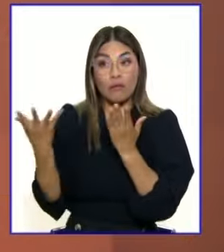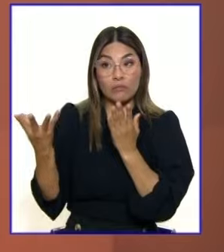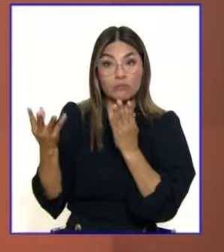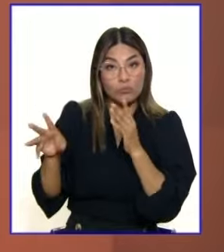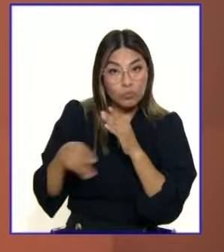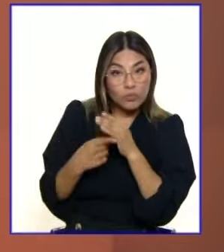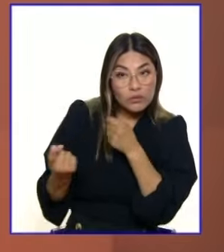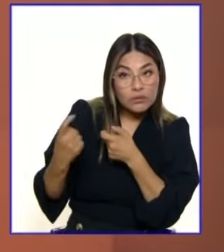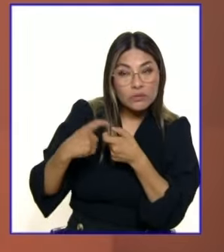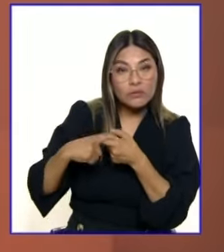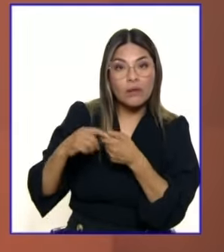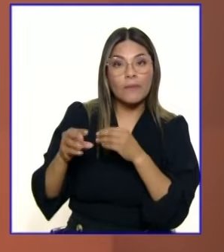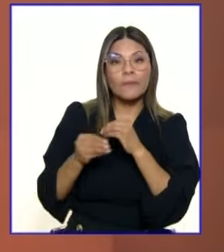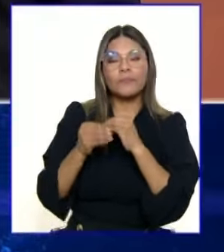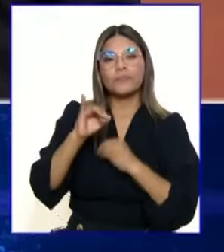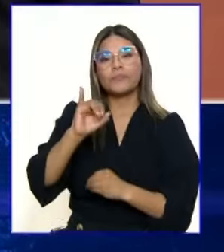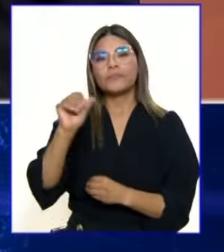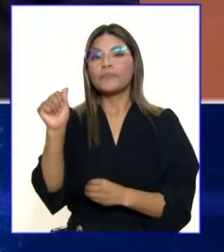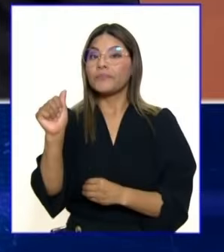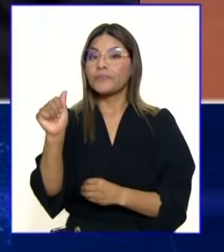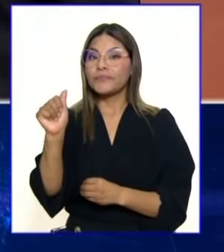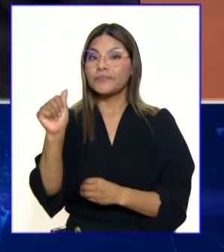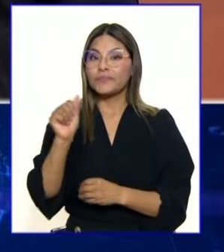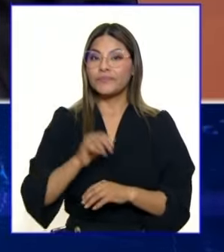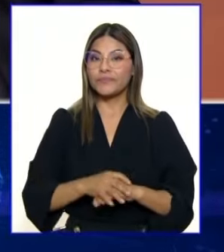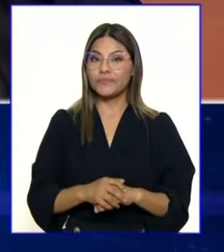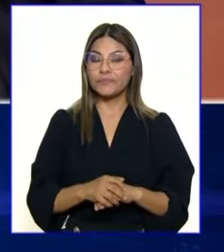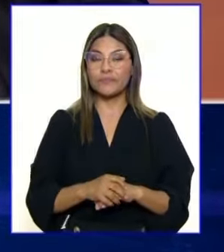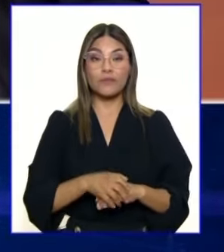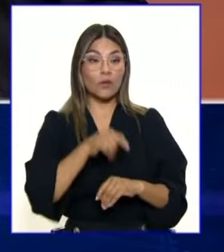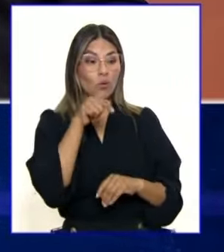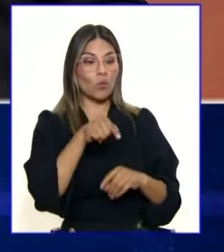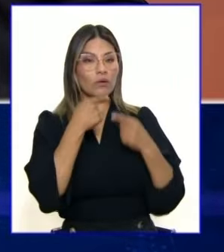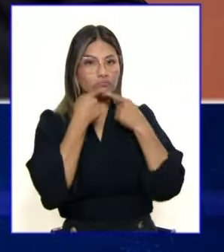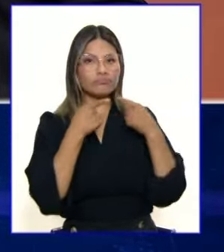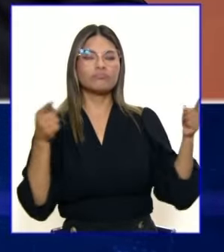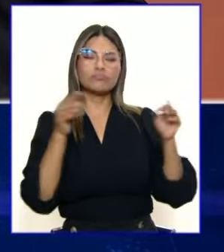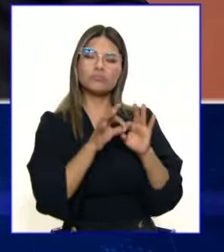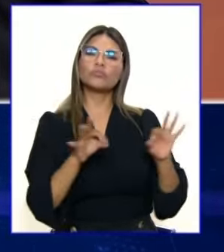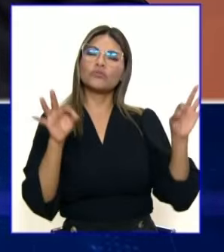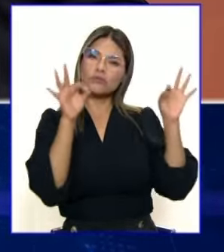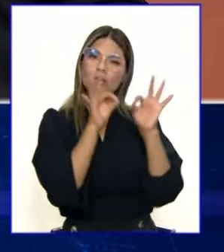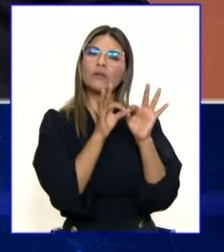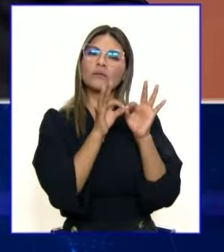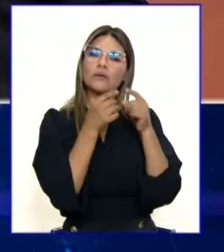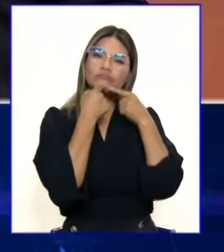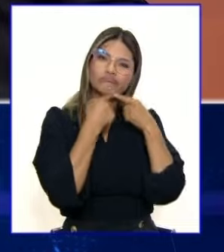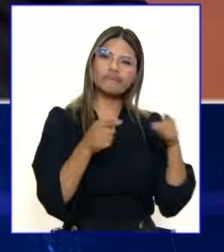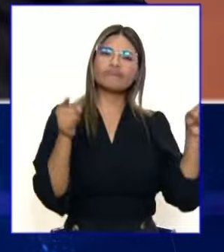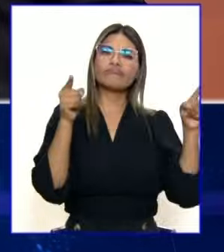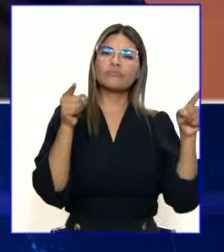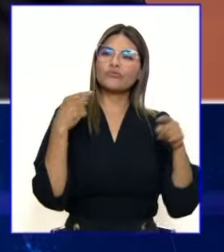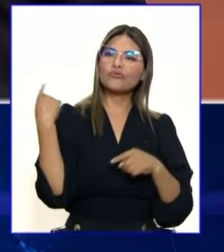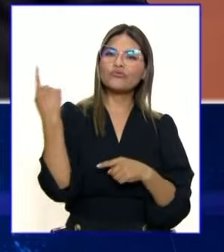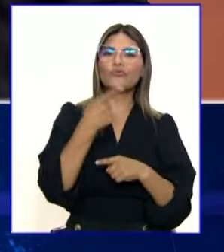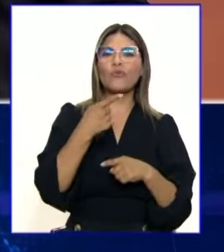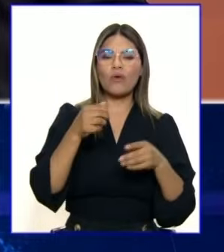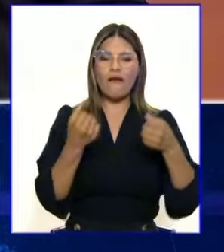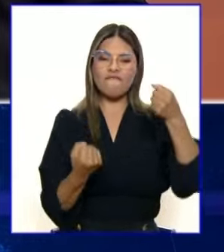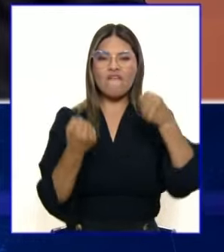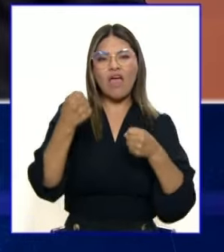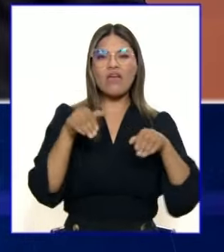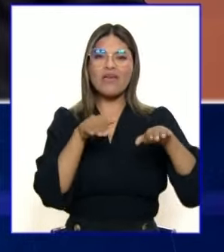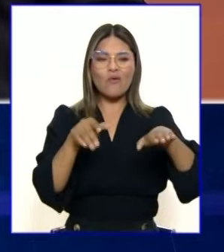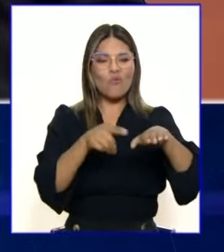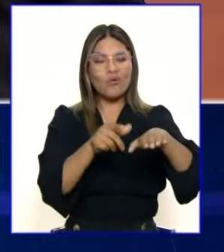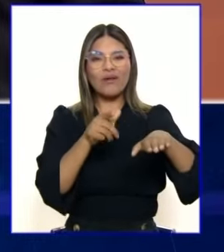Uh-huh. Un mensaje muy importante que se ha dado el día de hoy es la exposición, la exhibición de estos vehículos eléctricos con los que